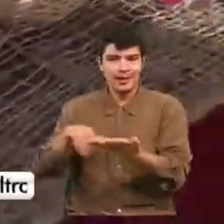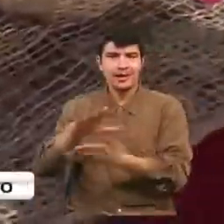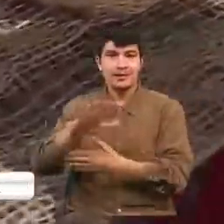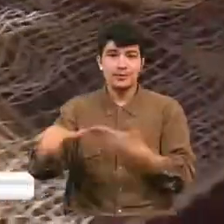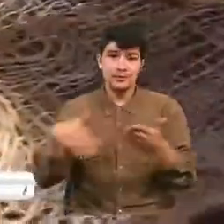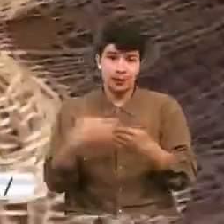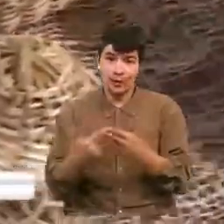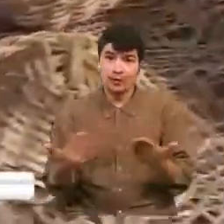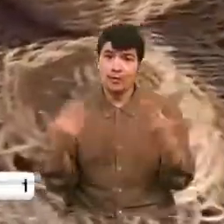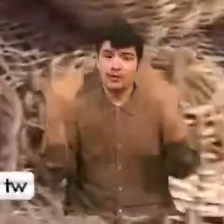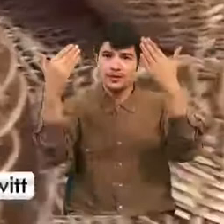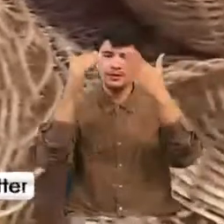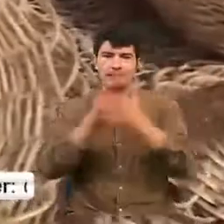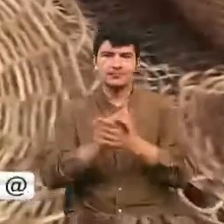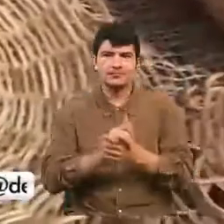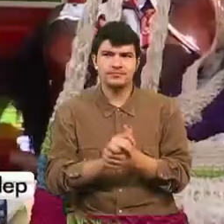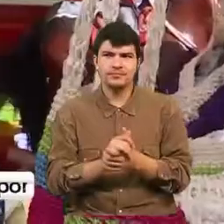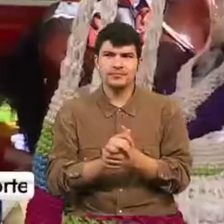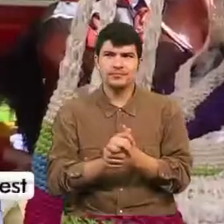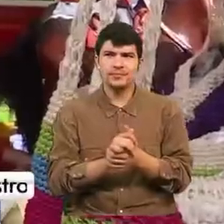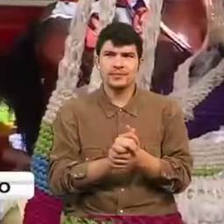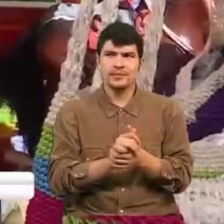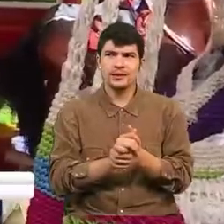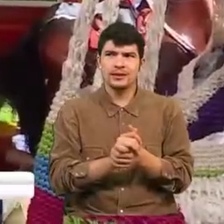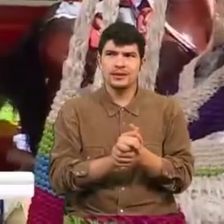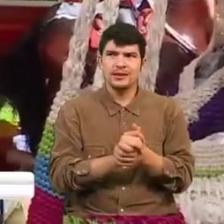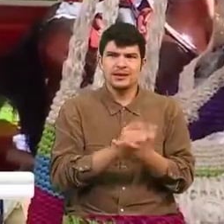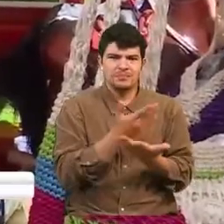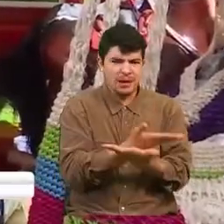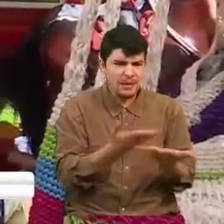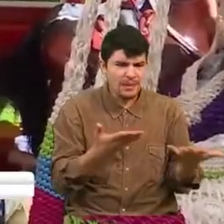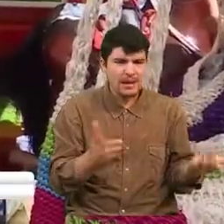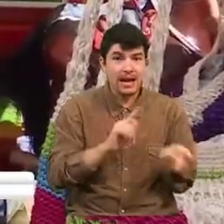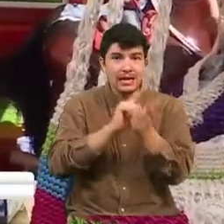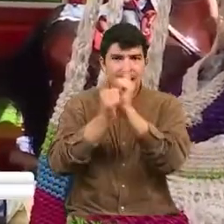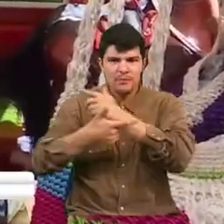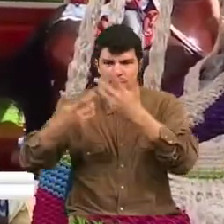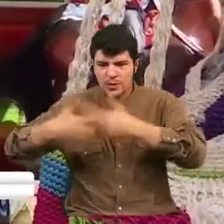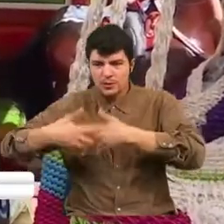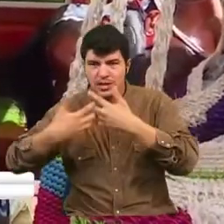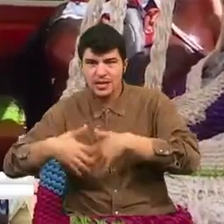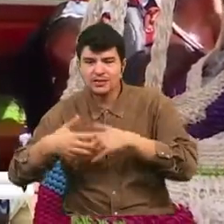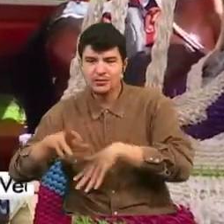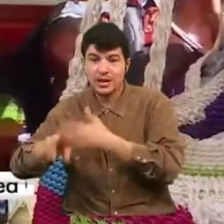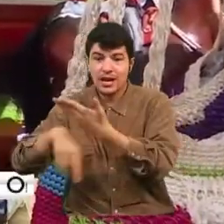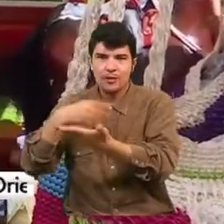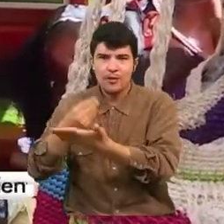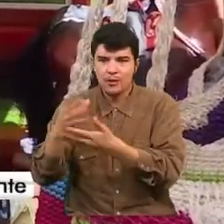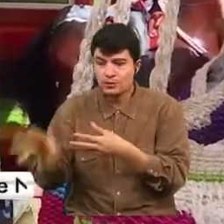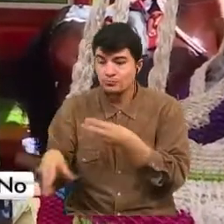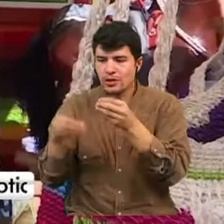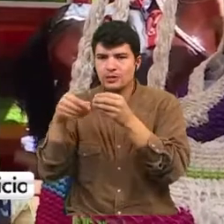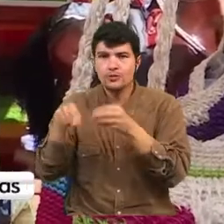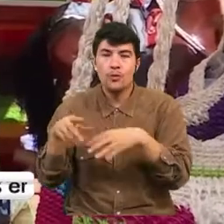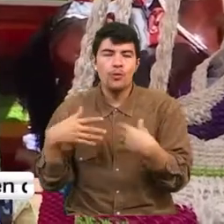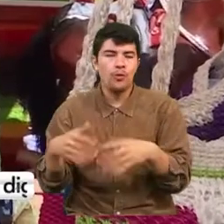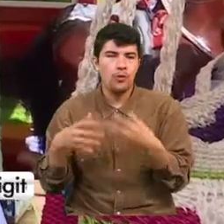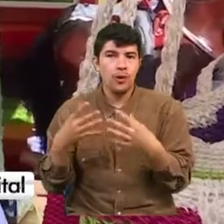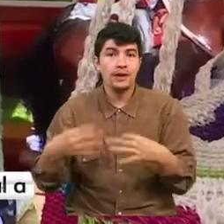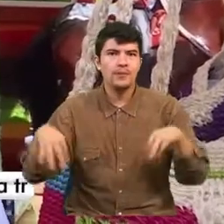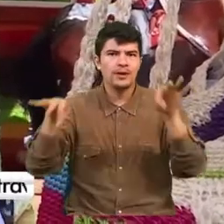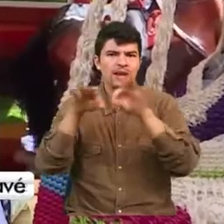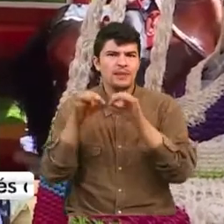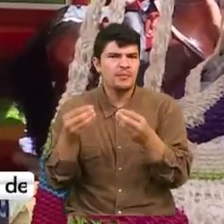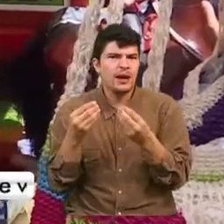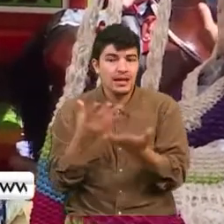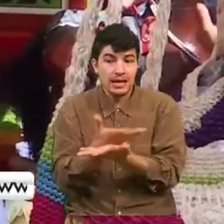Progresar. La transformación de las materias primas ya con artículos terminados, con valores agregados, que es lo que va a